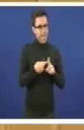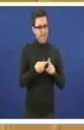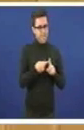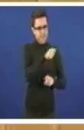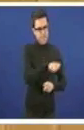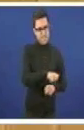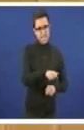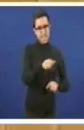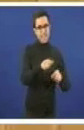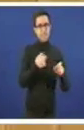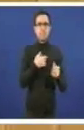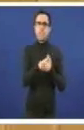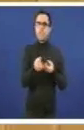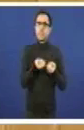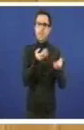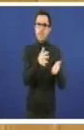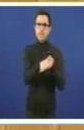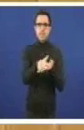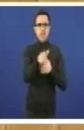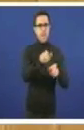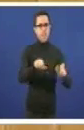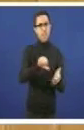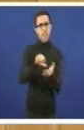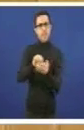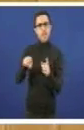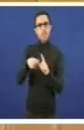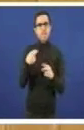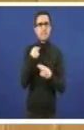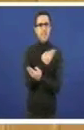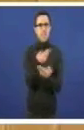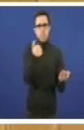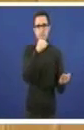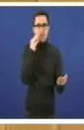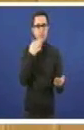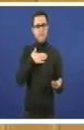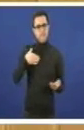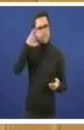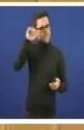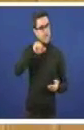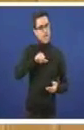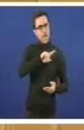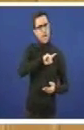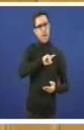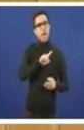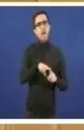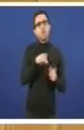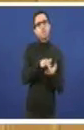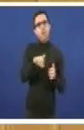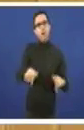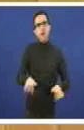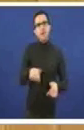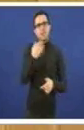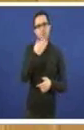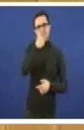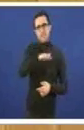deputados e as deputadas que o queiran escoitar que está acontecendo coas escolas infantis na nosa comunidade e digo que mudaron